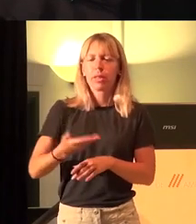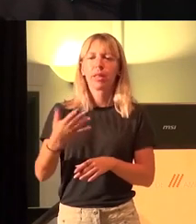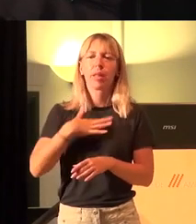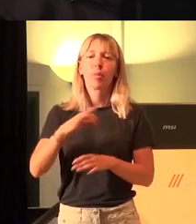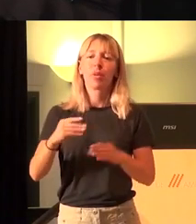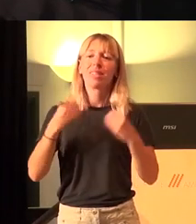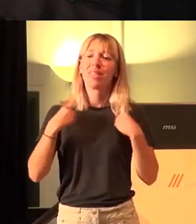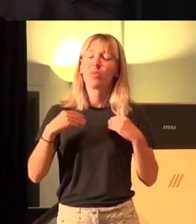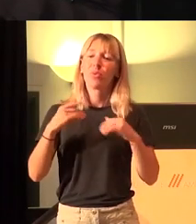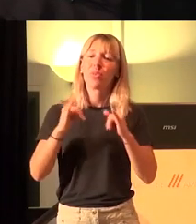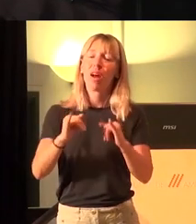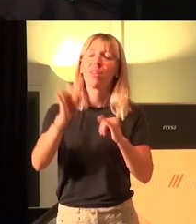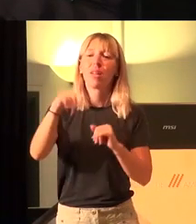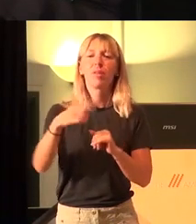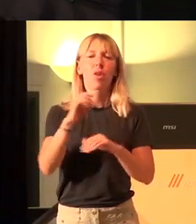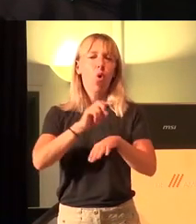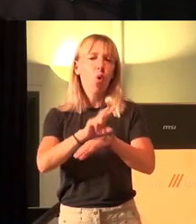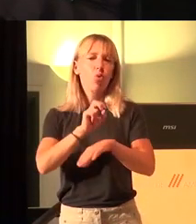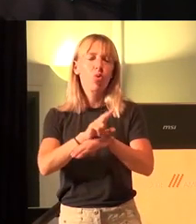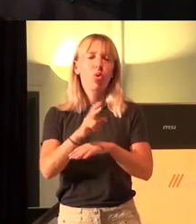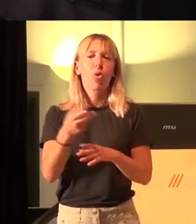poder disfrutar también de un ocio